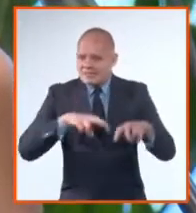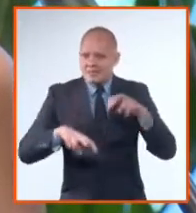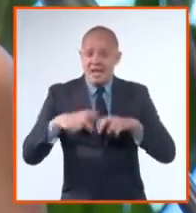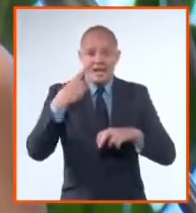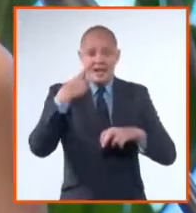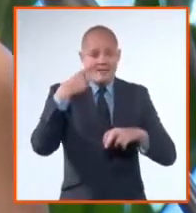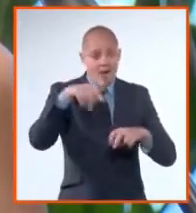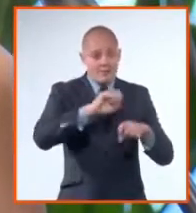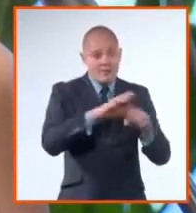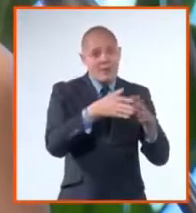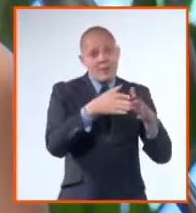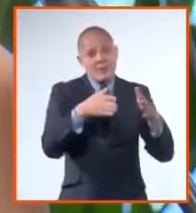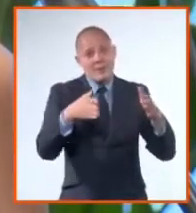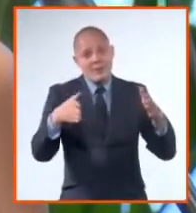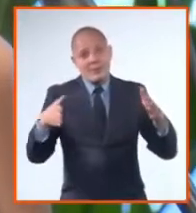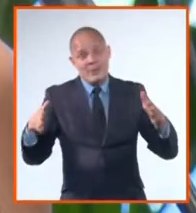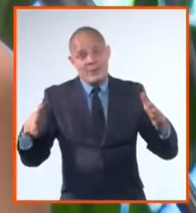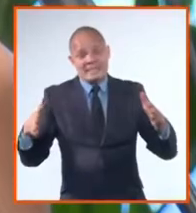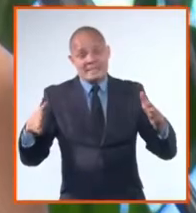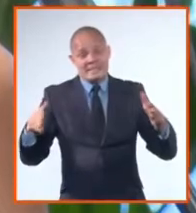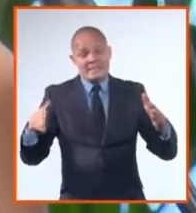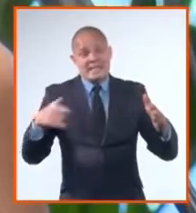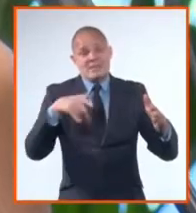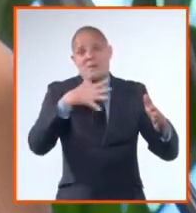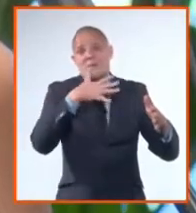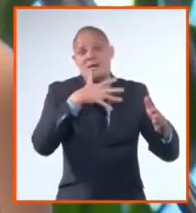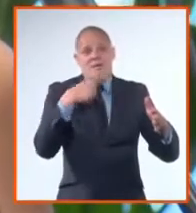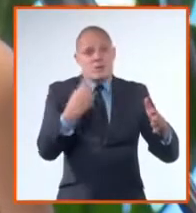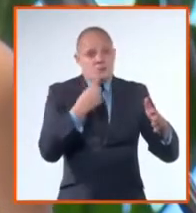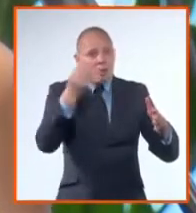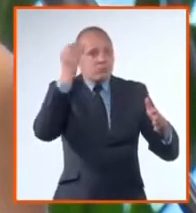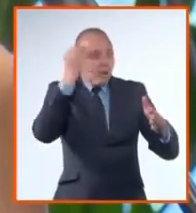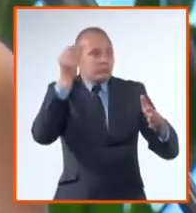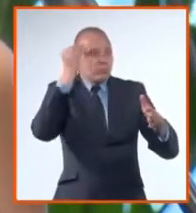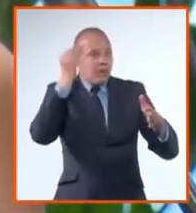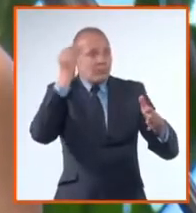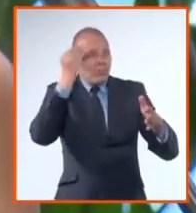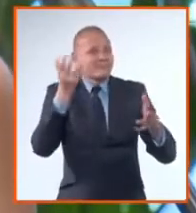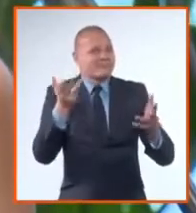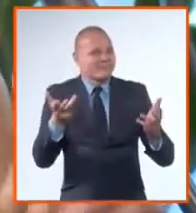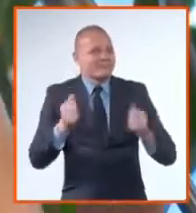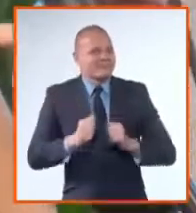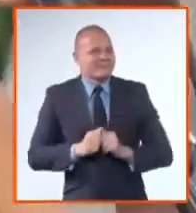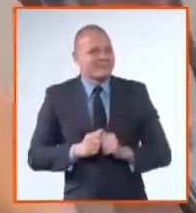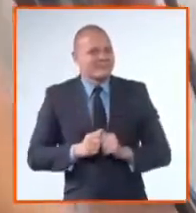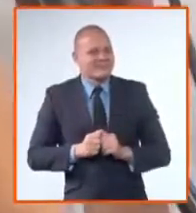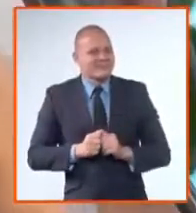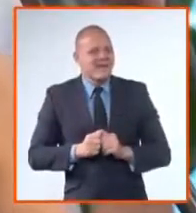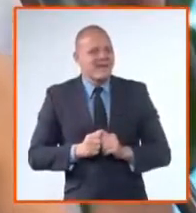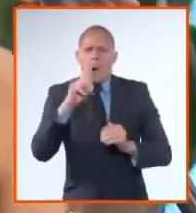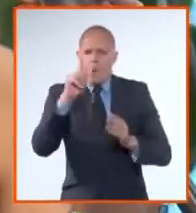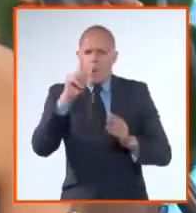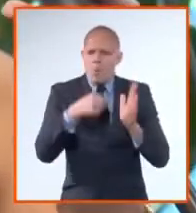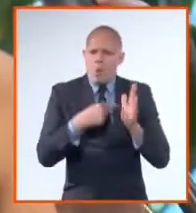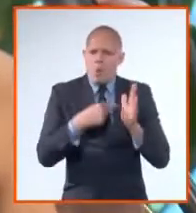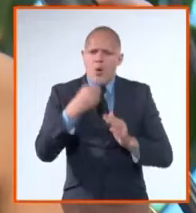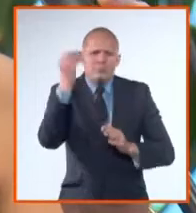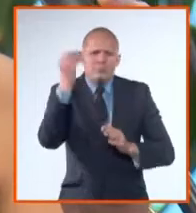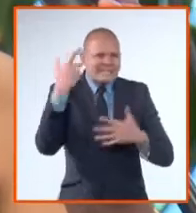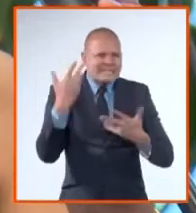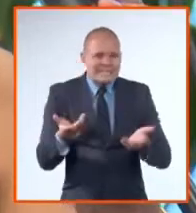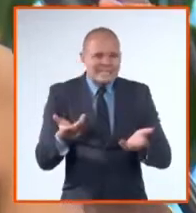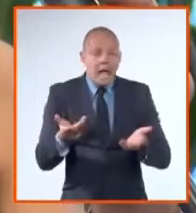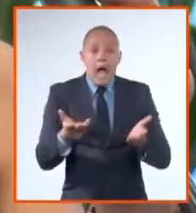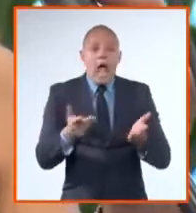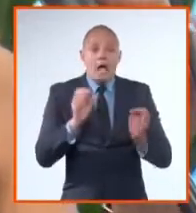la pandemia. O sea, yo creo que la pandemia ha sido una escuela y una de las cosas buenas que hemos logrado es la rápida implementación de